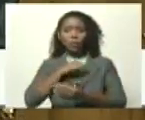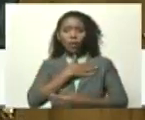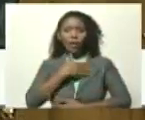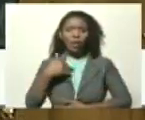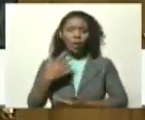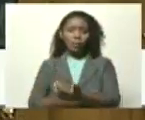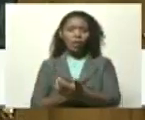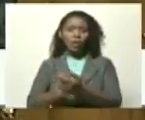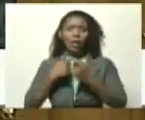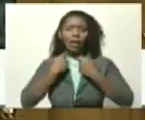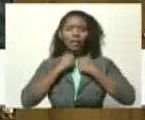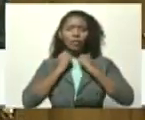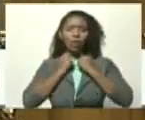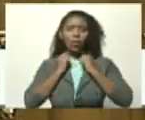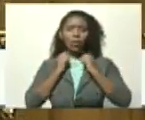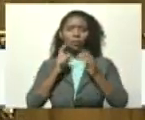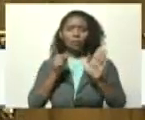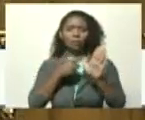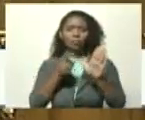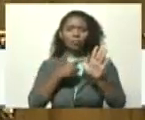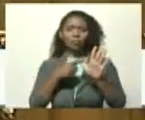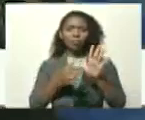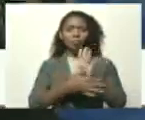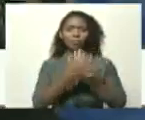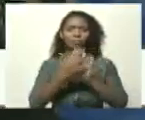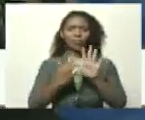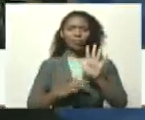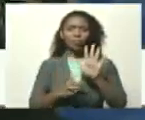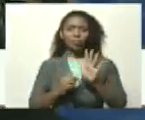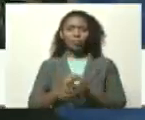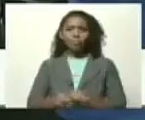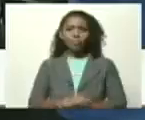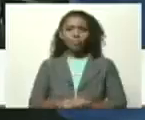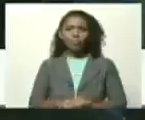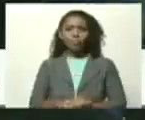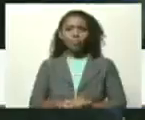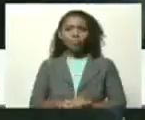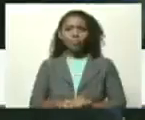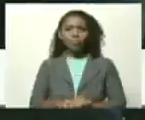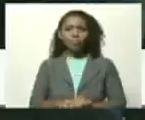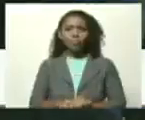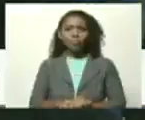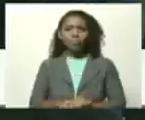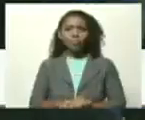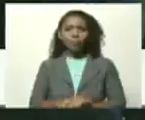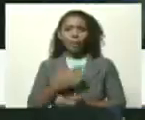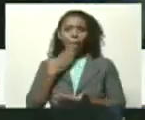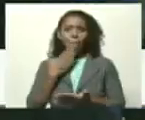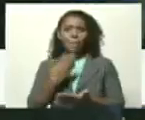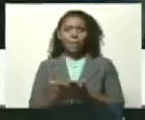hermano Aristóbulo Isturiz. Y pido